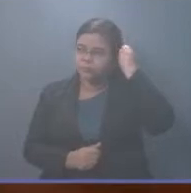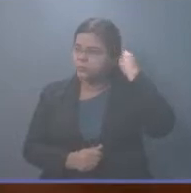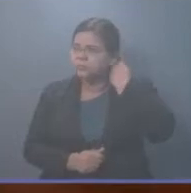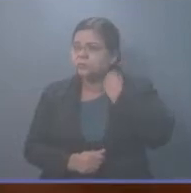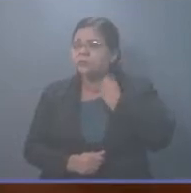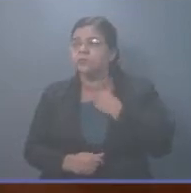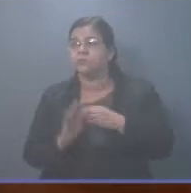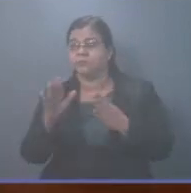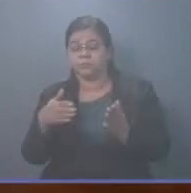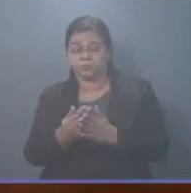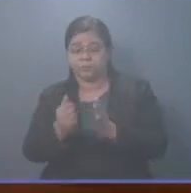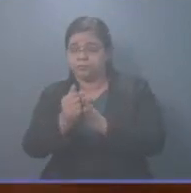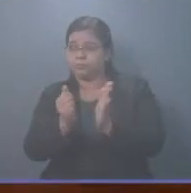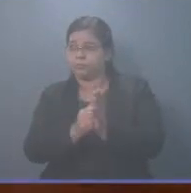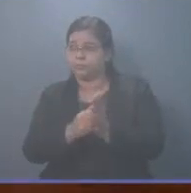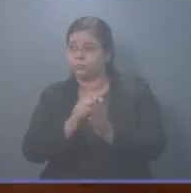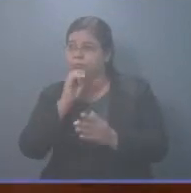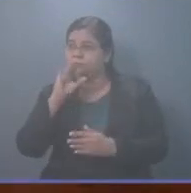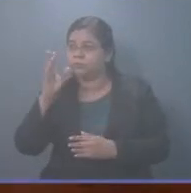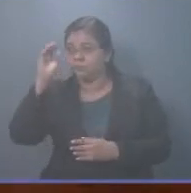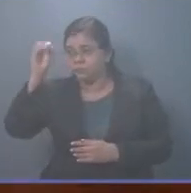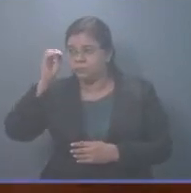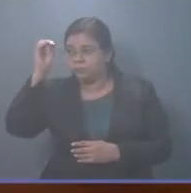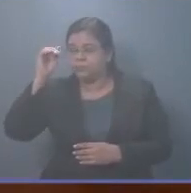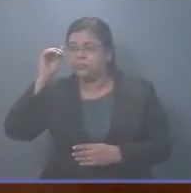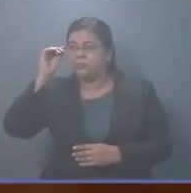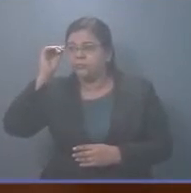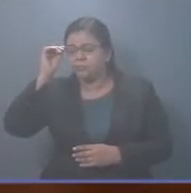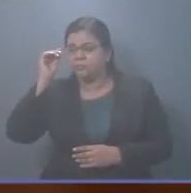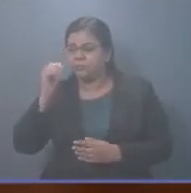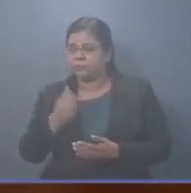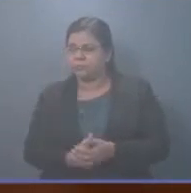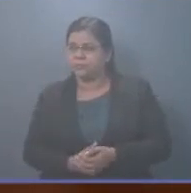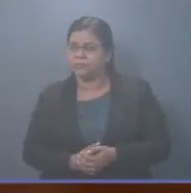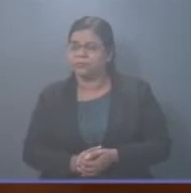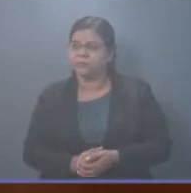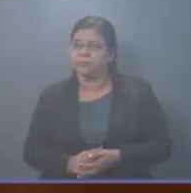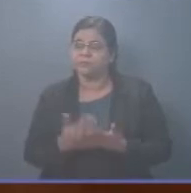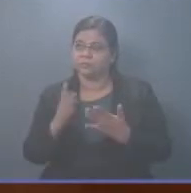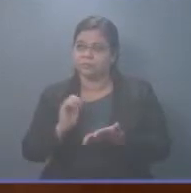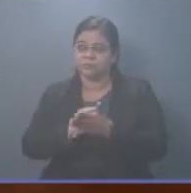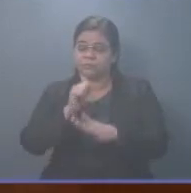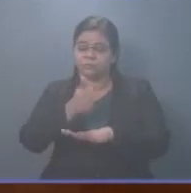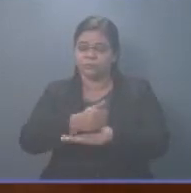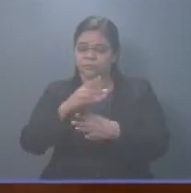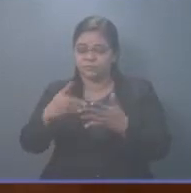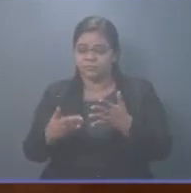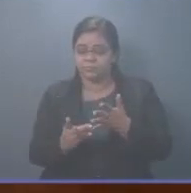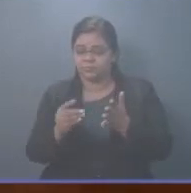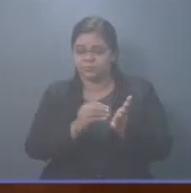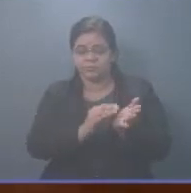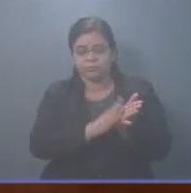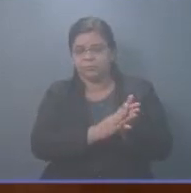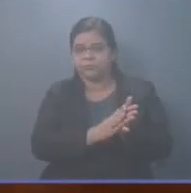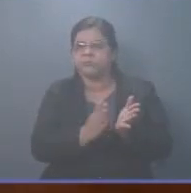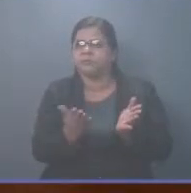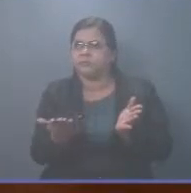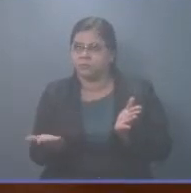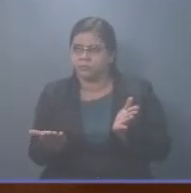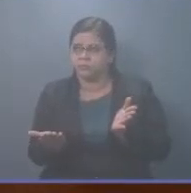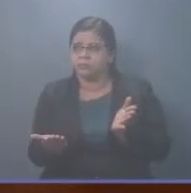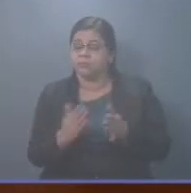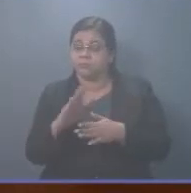Sobre este artículo se hace la observación de que se estableció en el decreto que